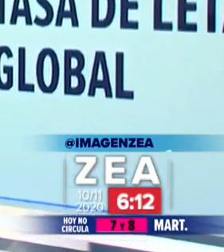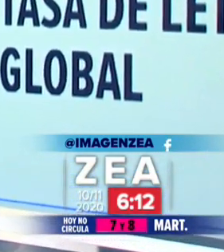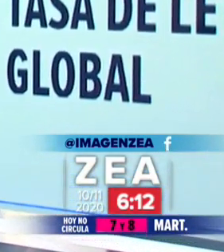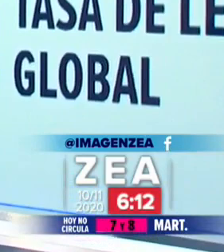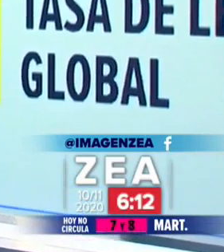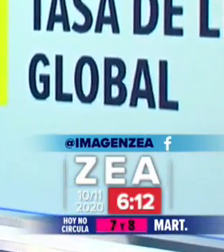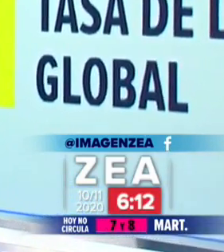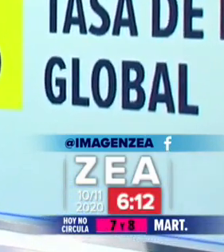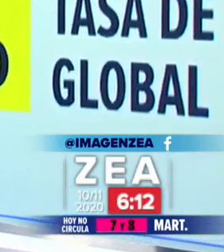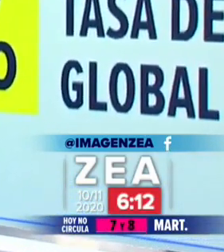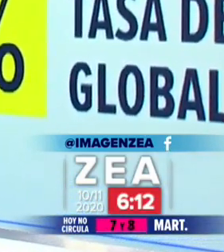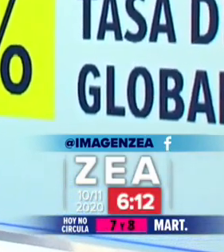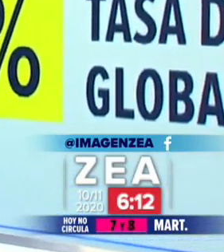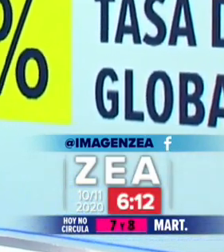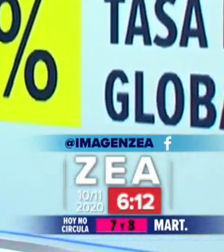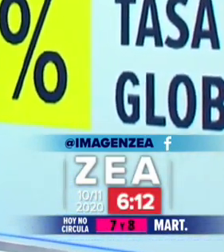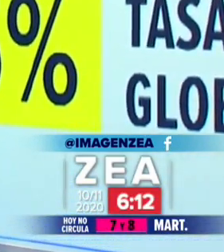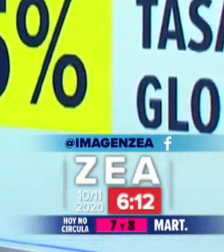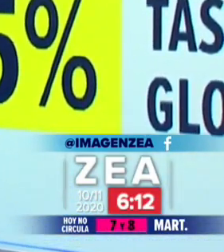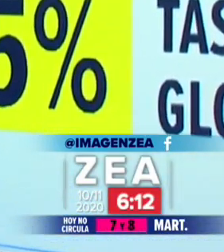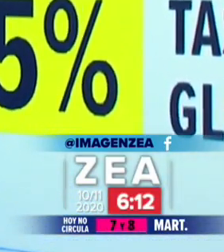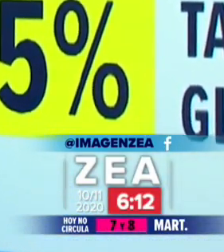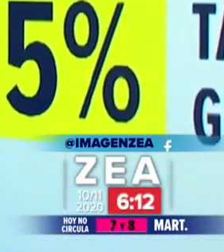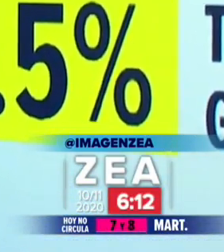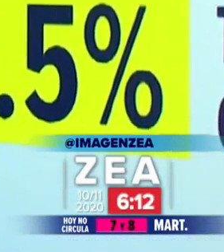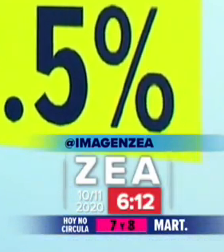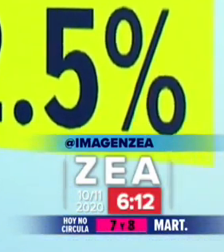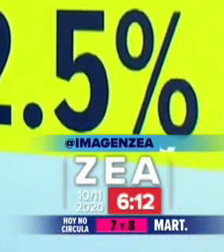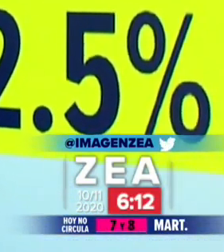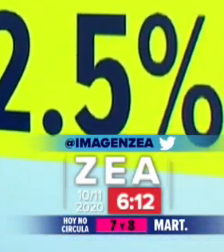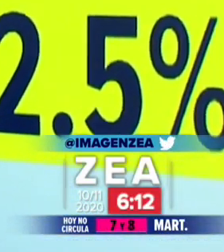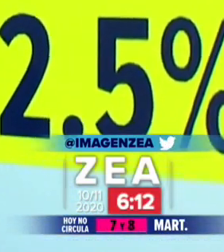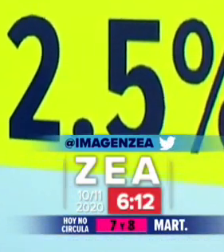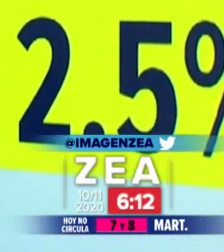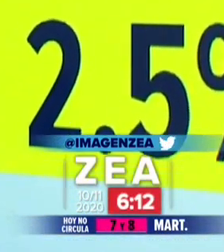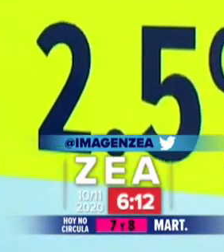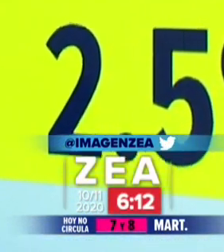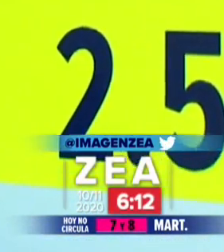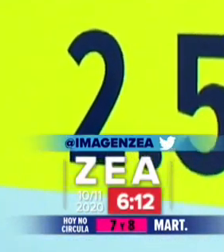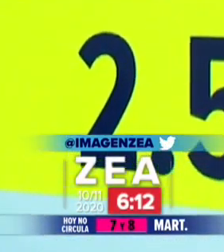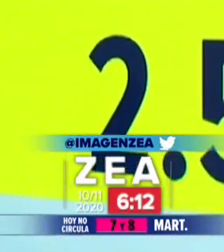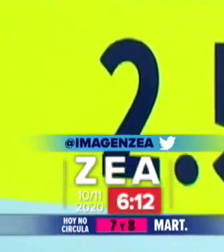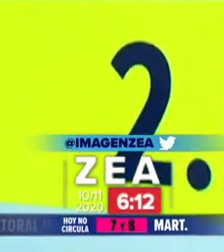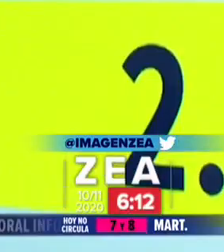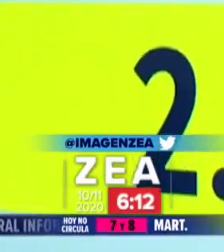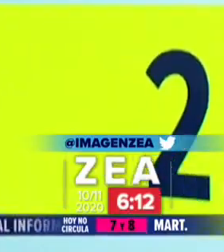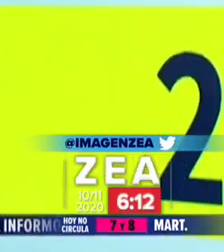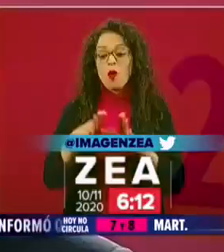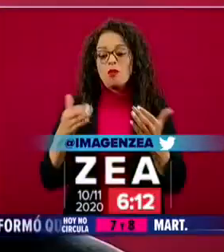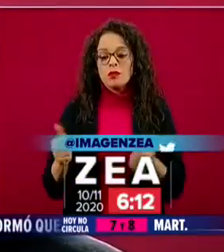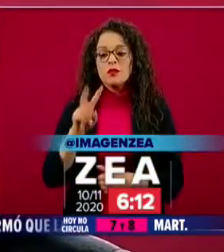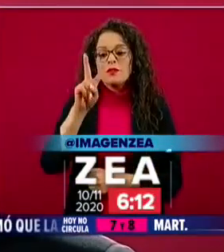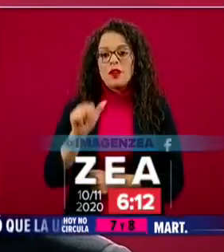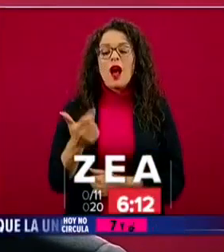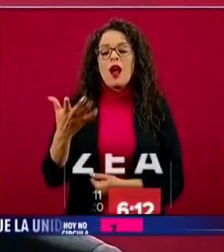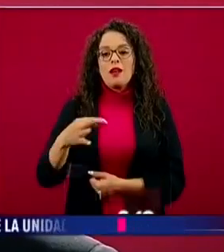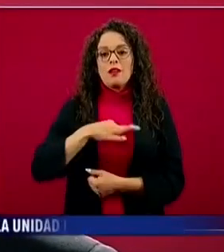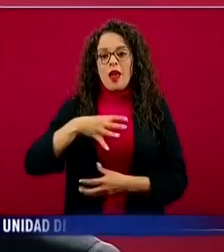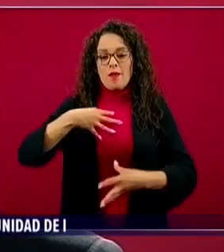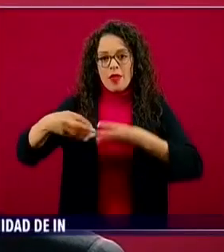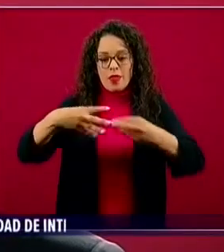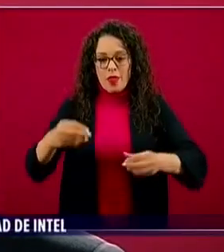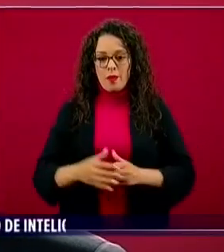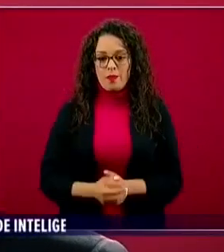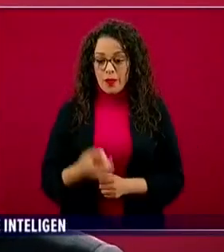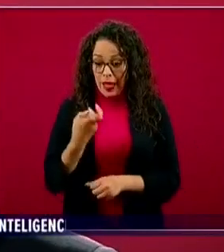aunque ya se está observando una reducción de contagios y una disminución en el índice de positividad que positivo abrimos con una buena noticia esta